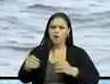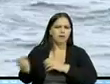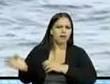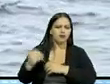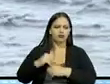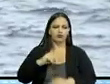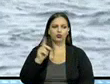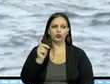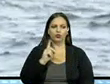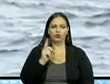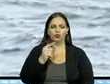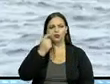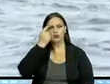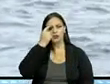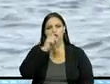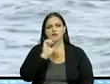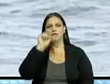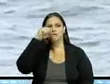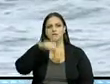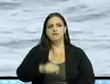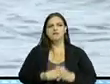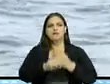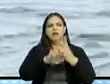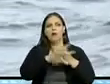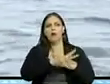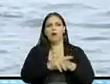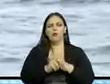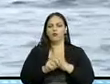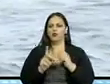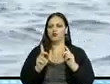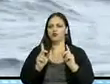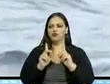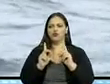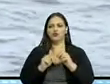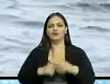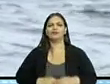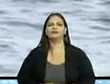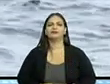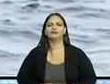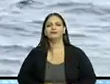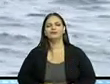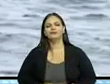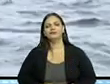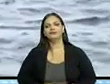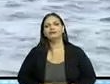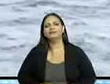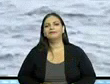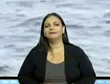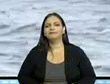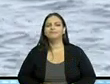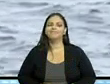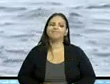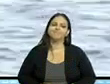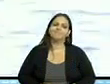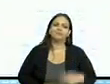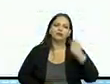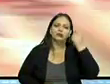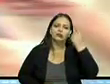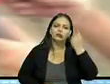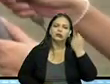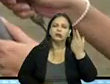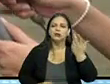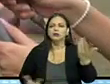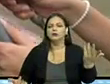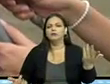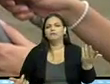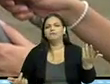No se aprovechar esta linda oportunidad de la madre naturaleza, así como a veces hay muchas situaciones que lluvias, temblores